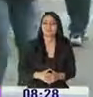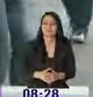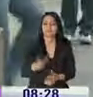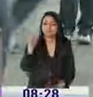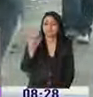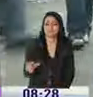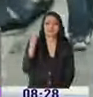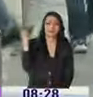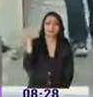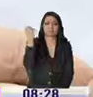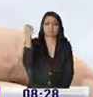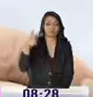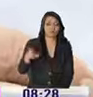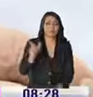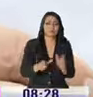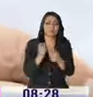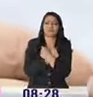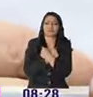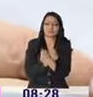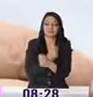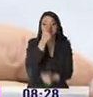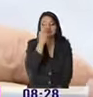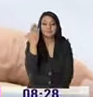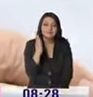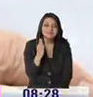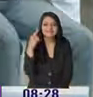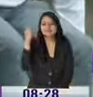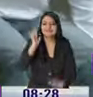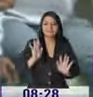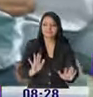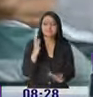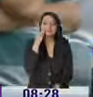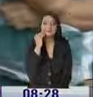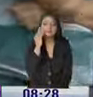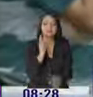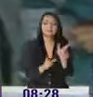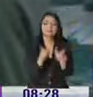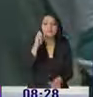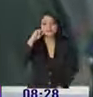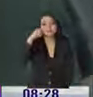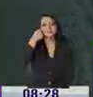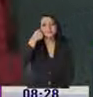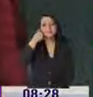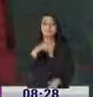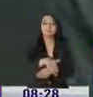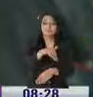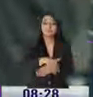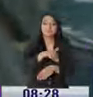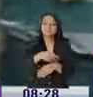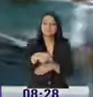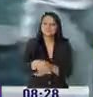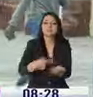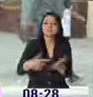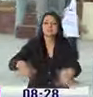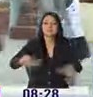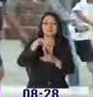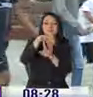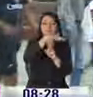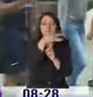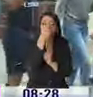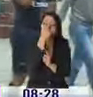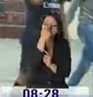bastante querido. Sus cachos, anécdotas y locuras aún recuerdan los vecinos que todas las tardes se reúnen en este parque a reírse